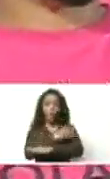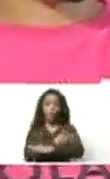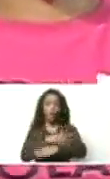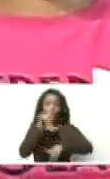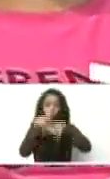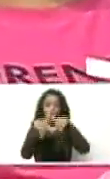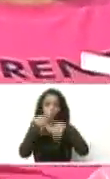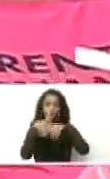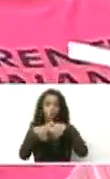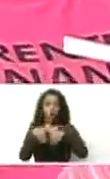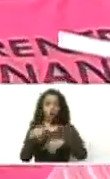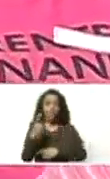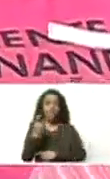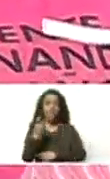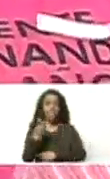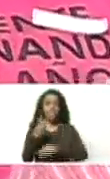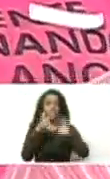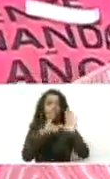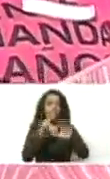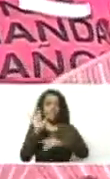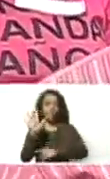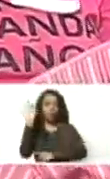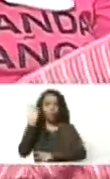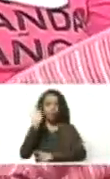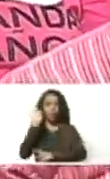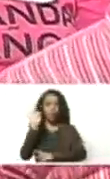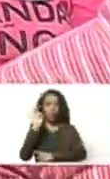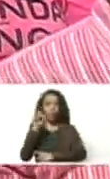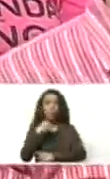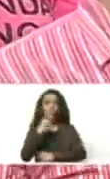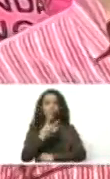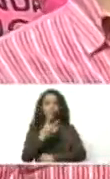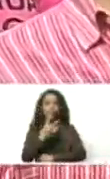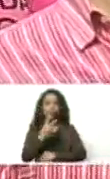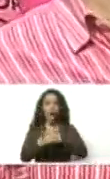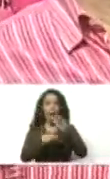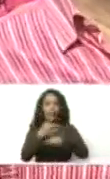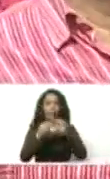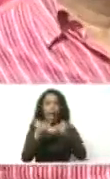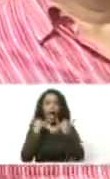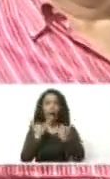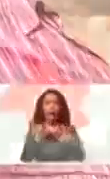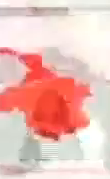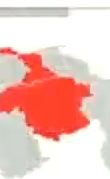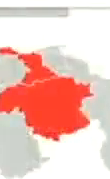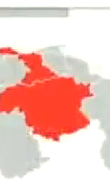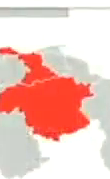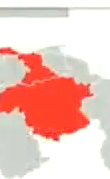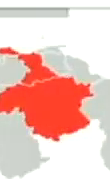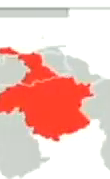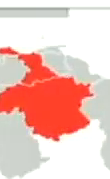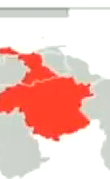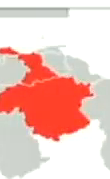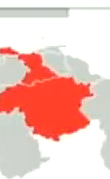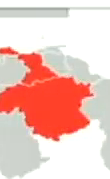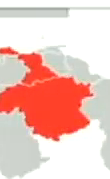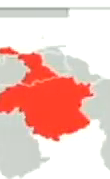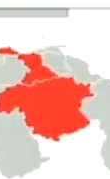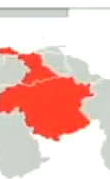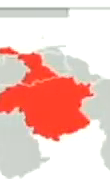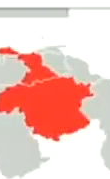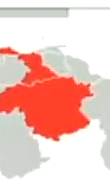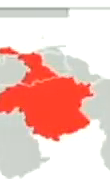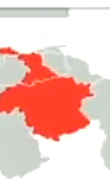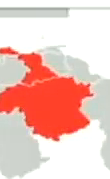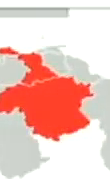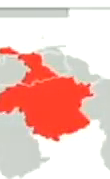Electoral. Falta un 65% de las vocerías a ser renovadas con el voto y la participación popular de